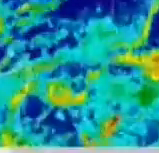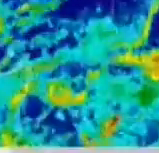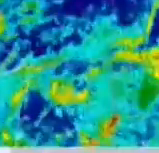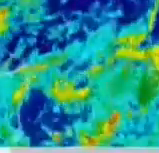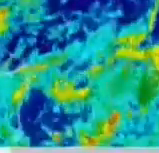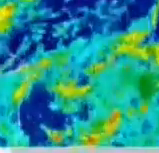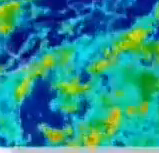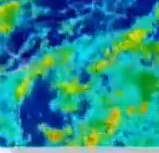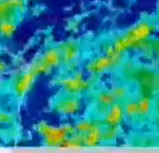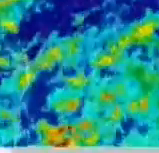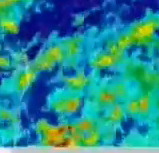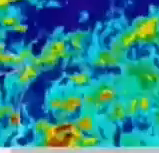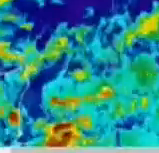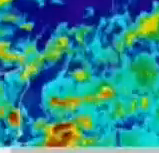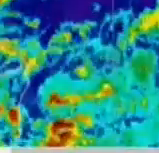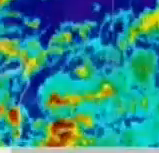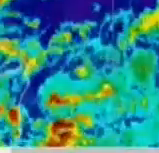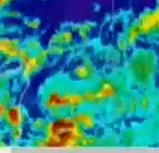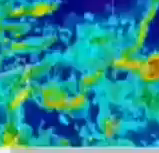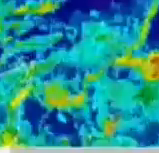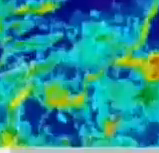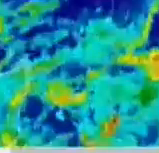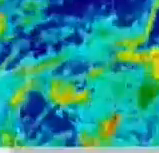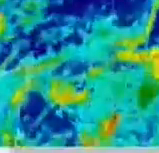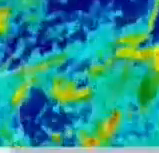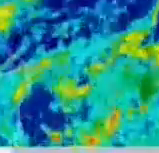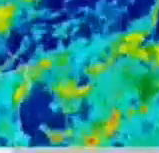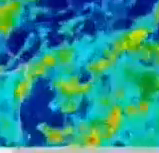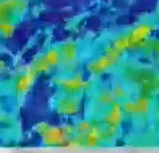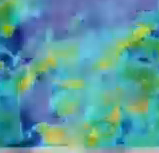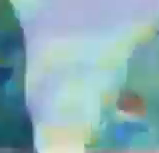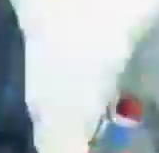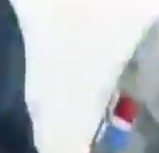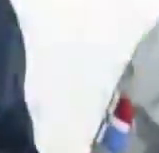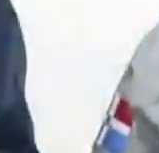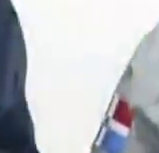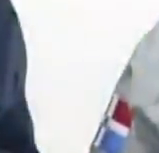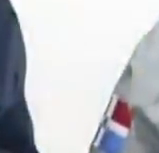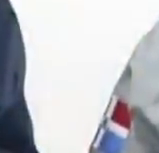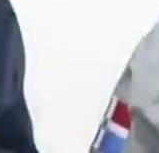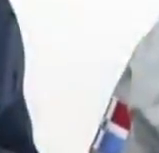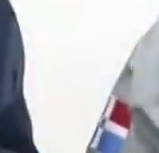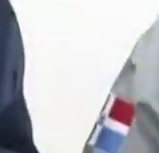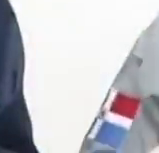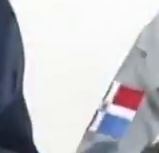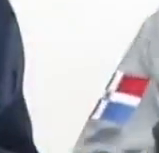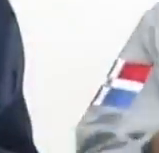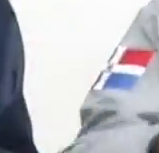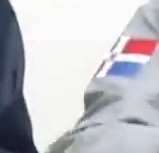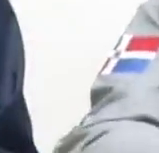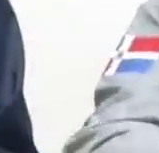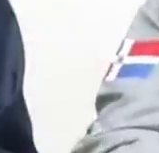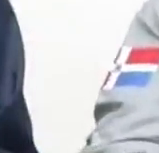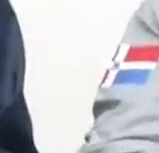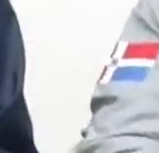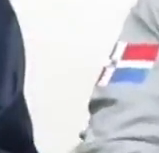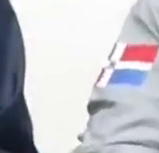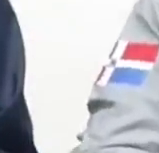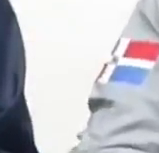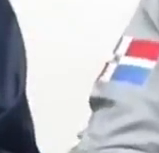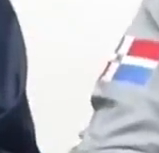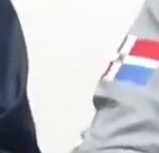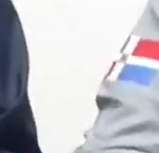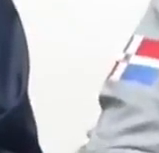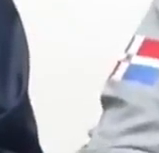120. Cabe destacar que las acciones de nuestro gobierno no se han hecho esperar. El plan social